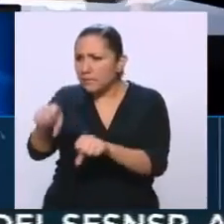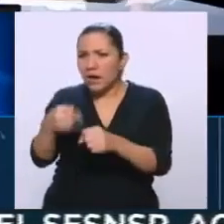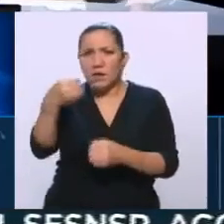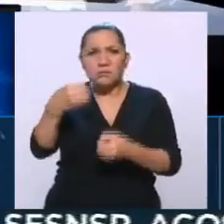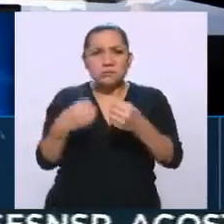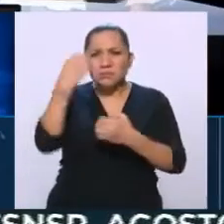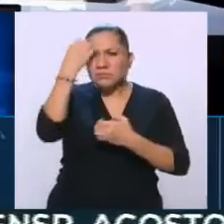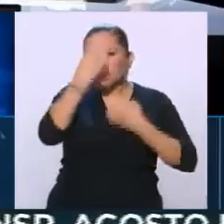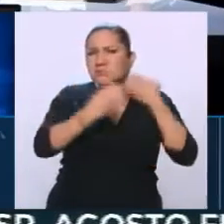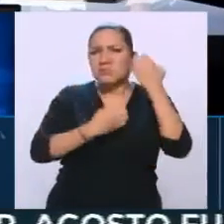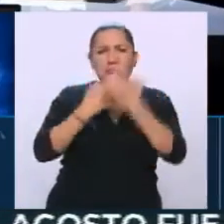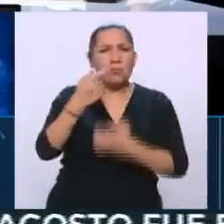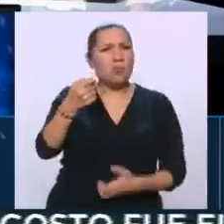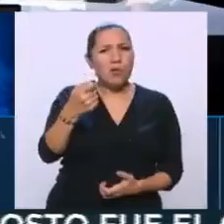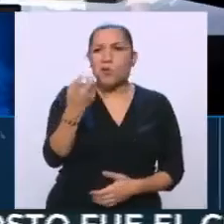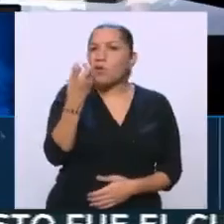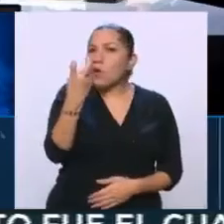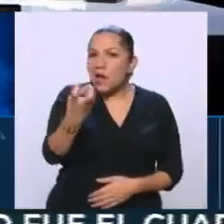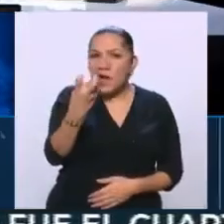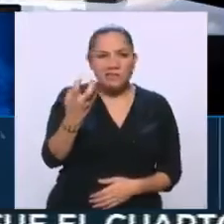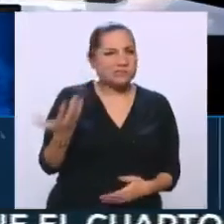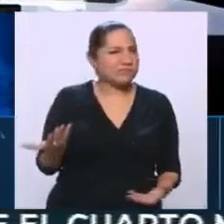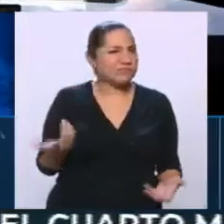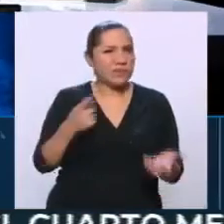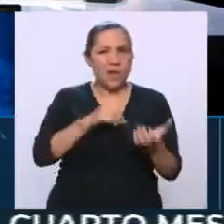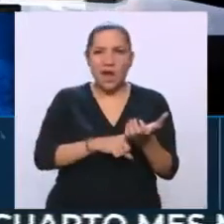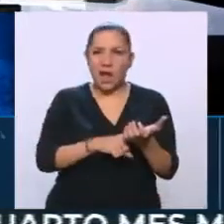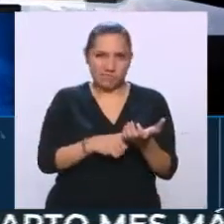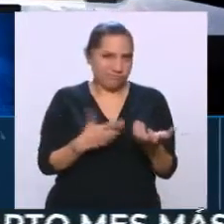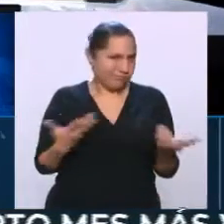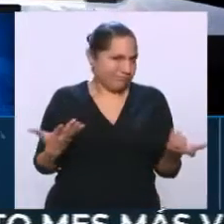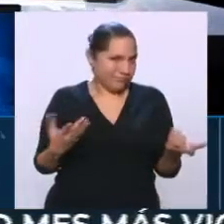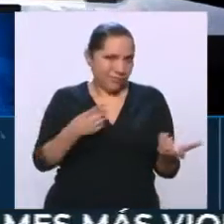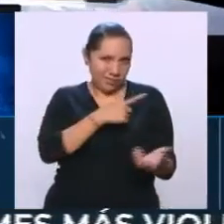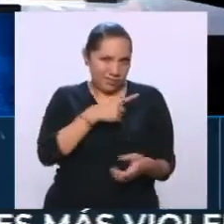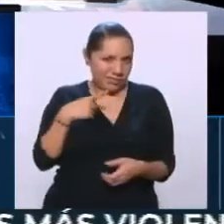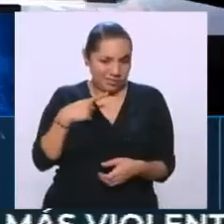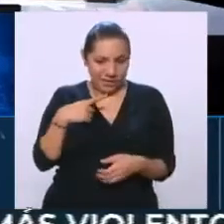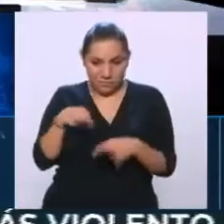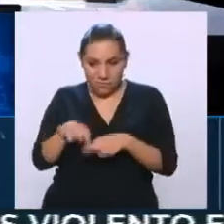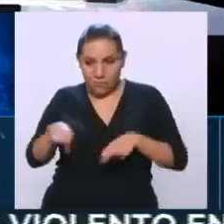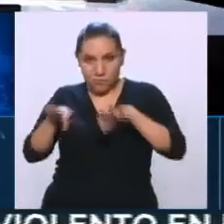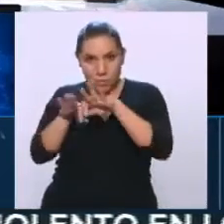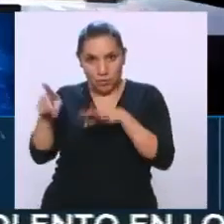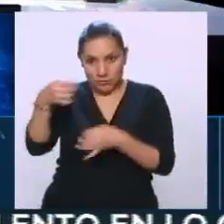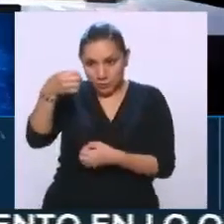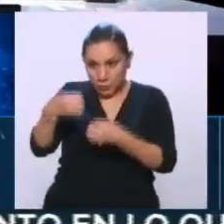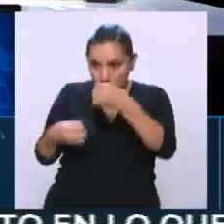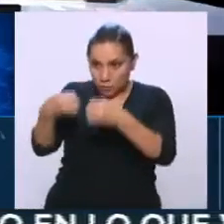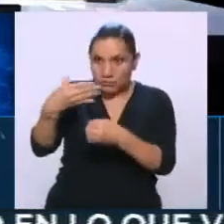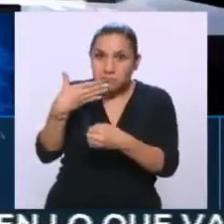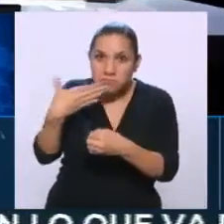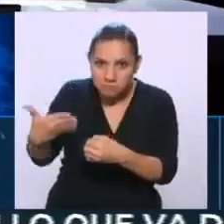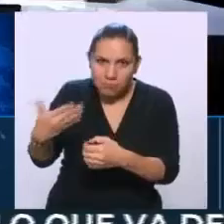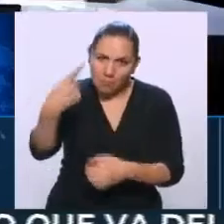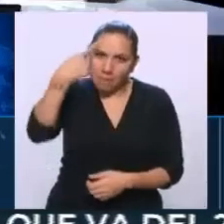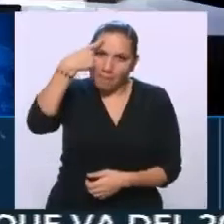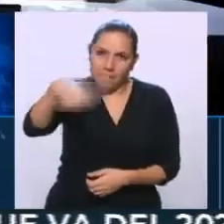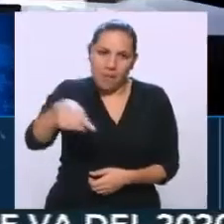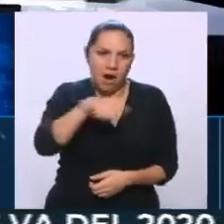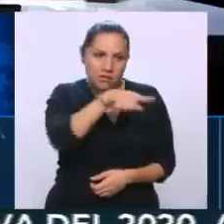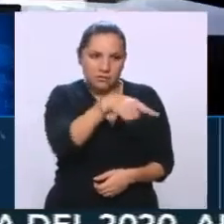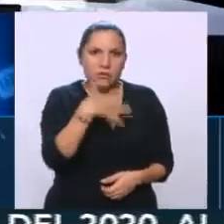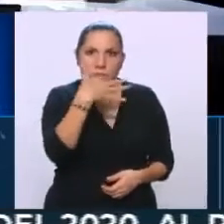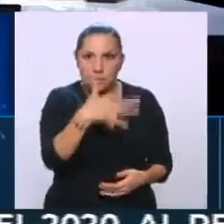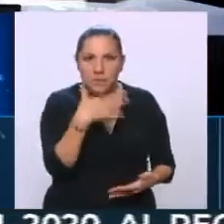procuración de justicia también juega un papel muy importante para poder atacar el delito de lavado de dinero. Y bueno, claramente Peña Nieto era cómplice y Calderón